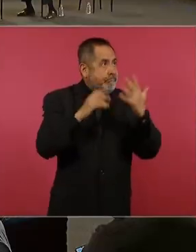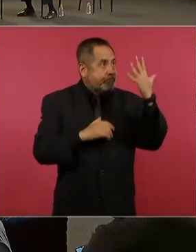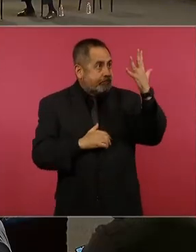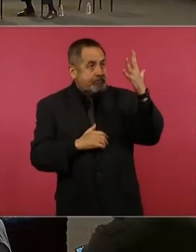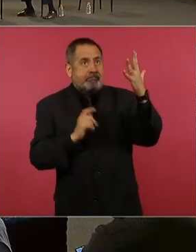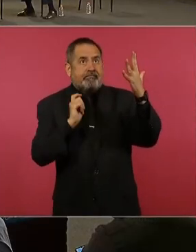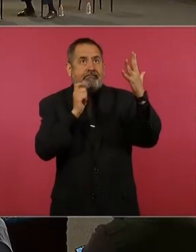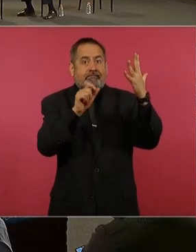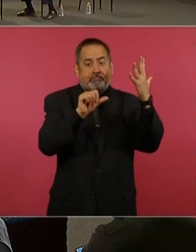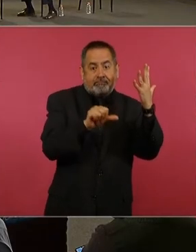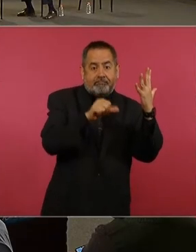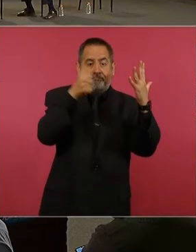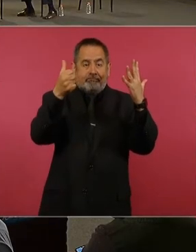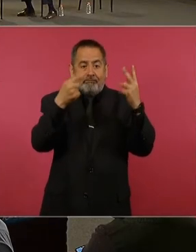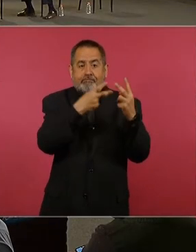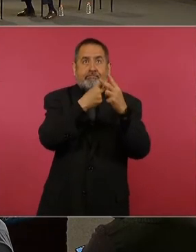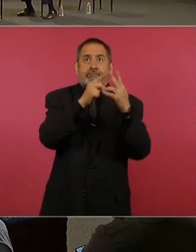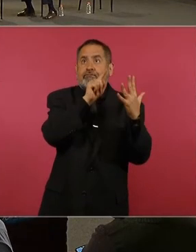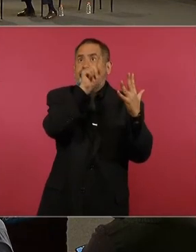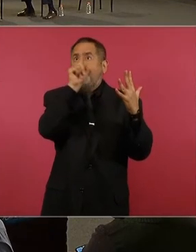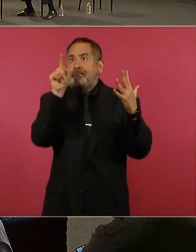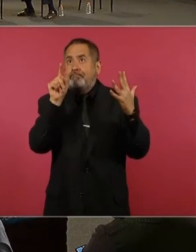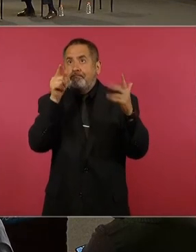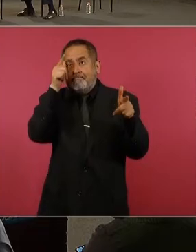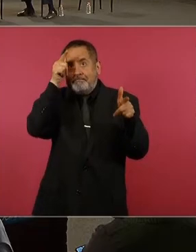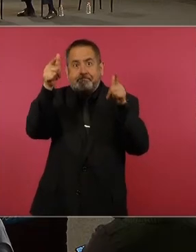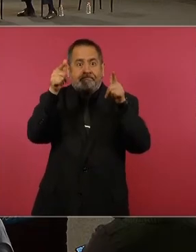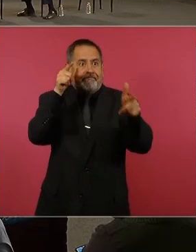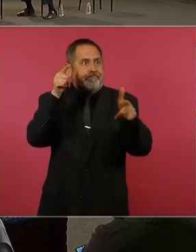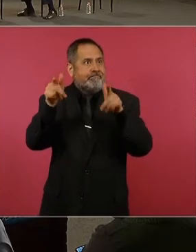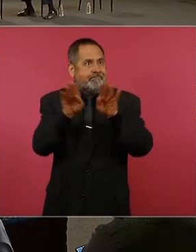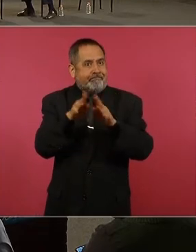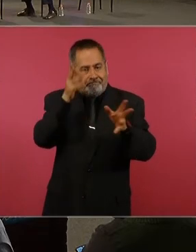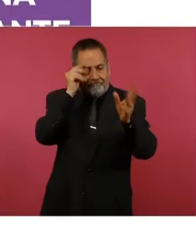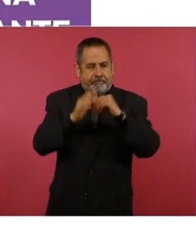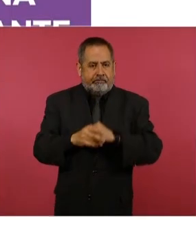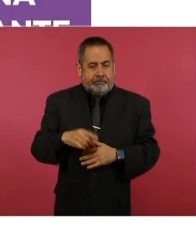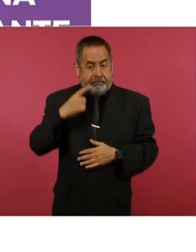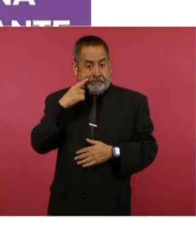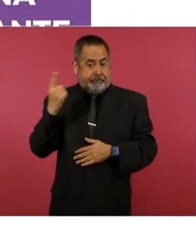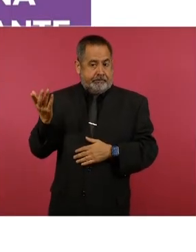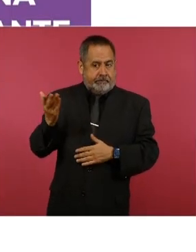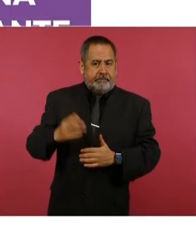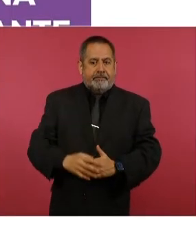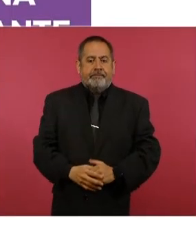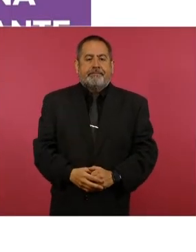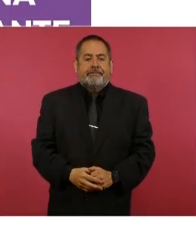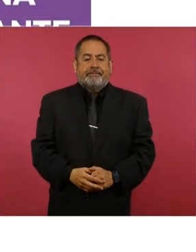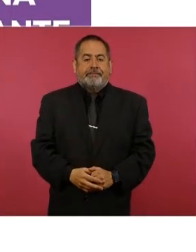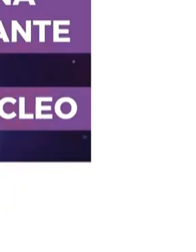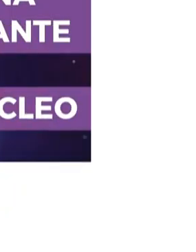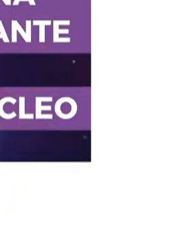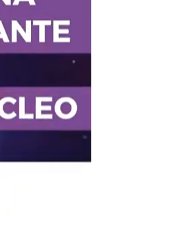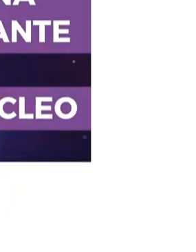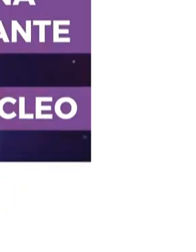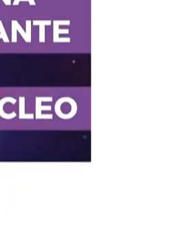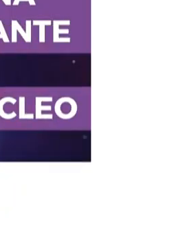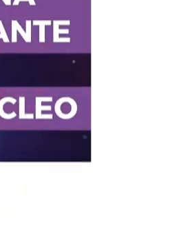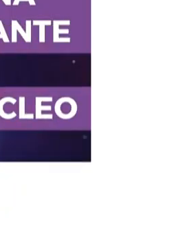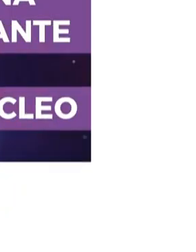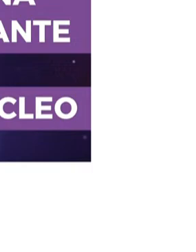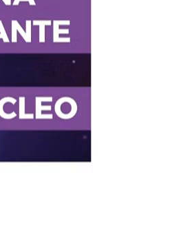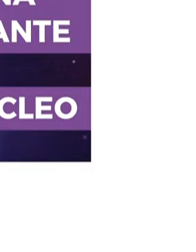Por ejemplo, esta es una imagen de la estructura del Sol, el núcleo donde tienen lugar las reacciones nucleares, pero la zona